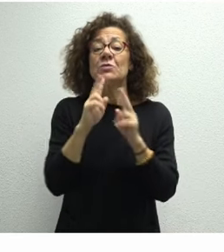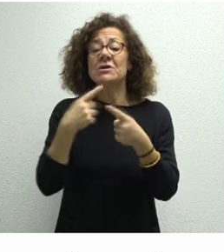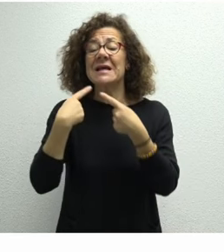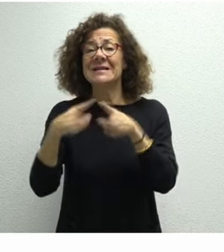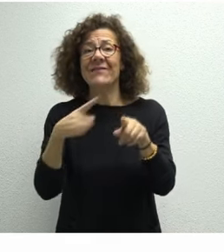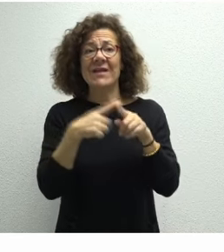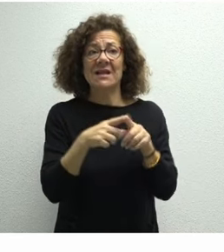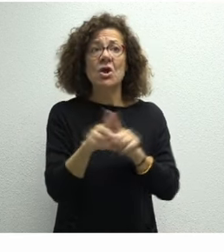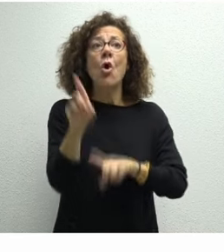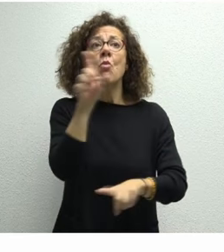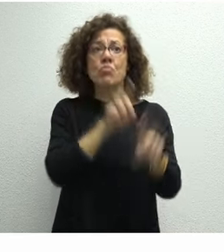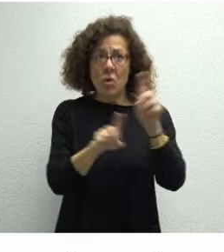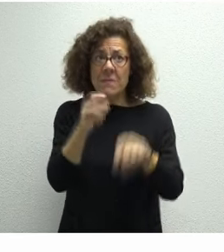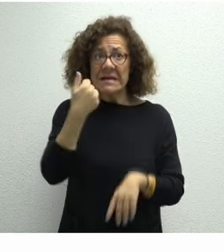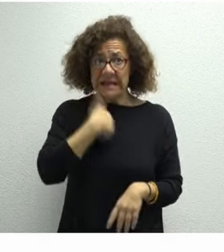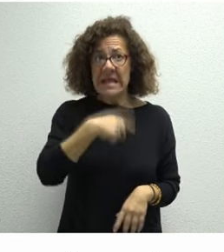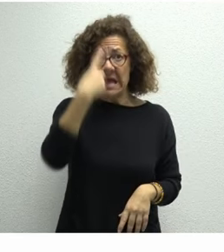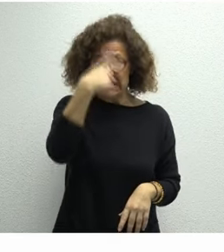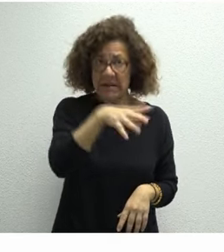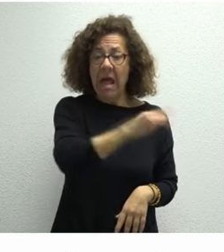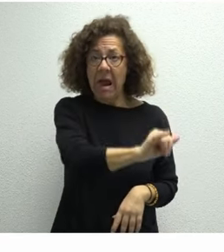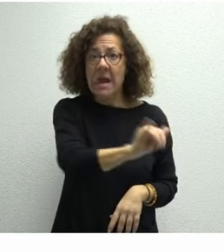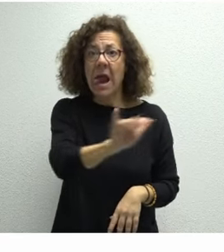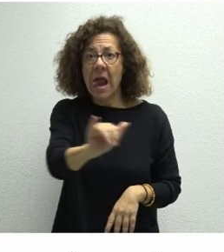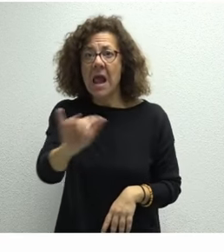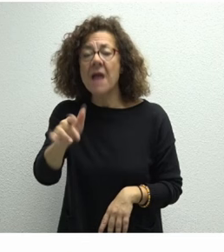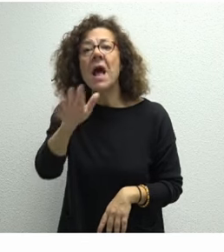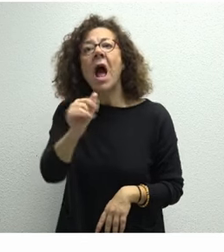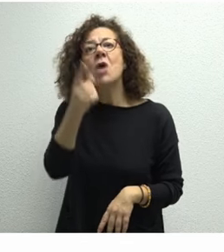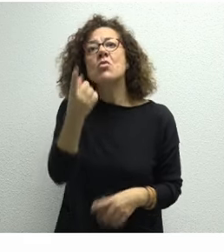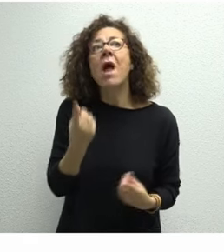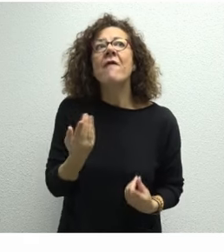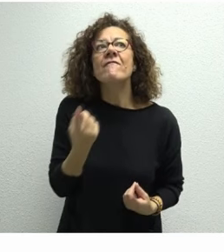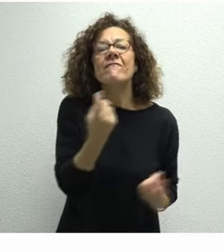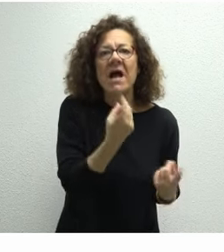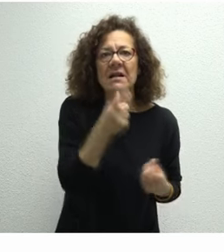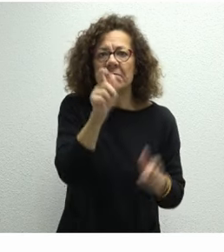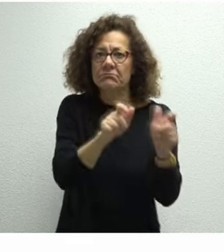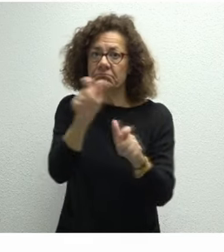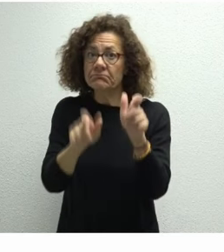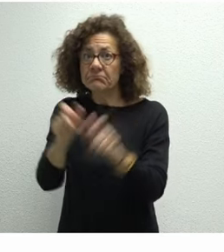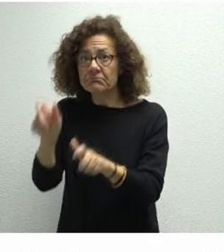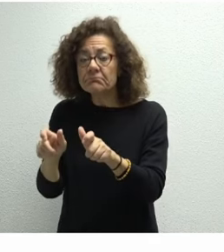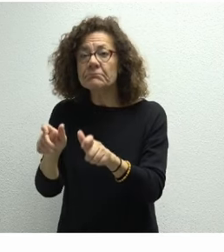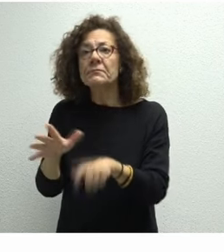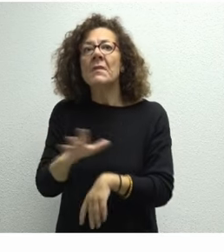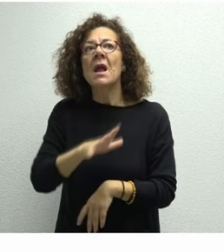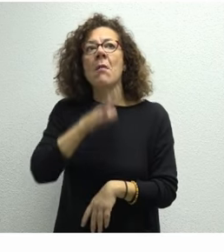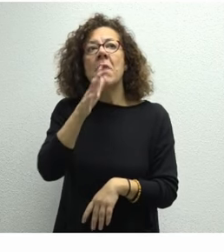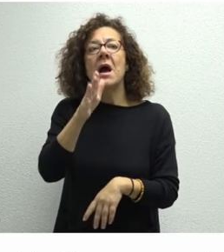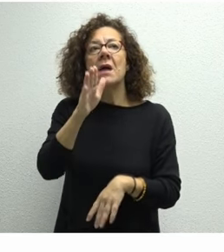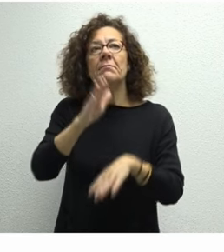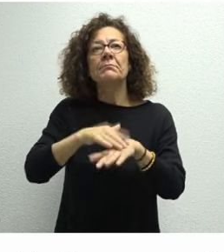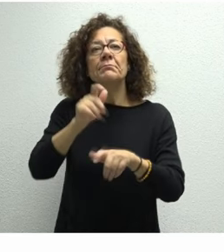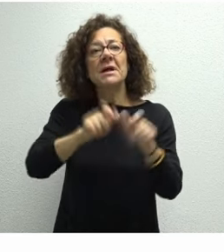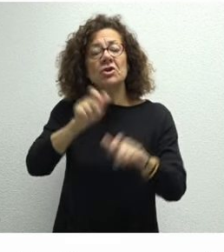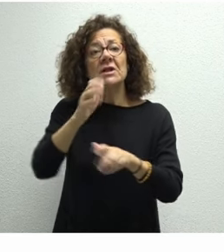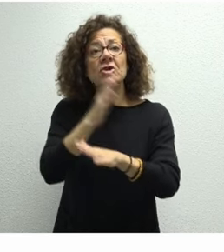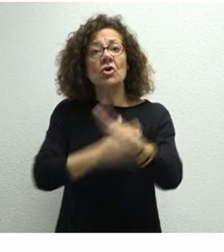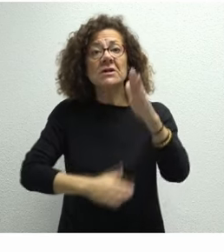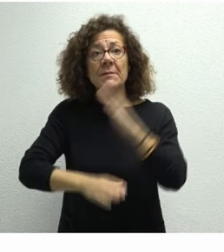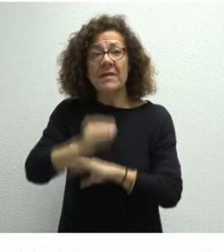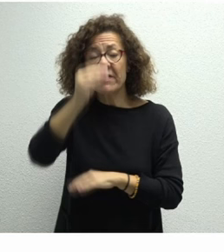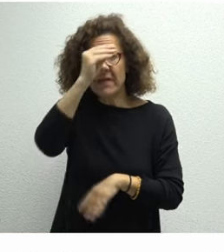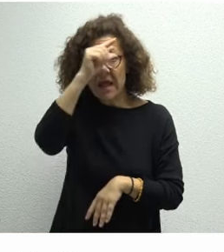problemas que ya sabíamos que existían existe un déficit de ciudadanía en cuanto a las personas con discapacidad